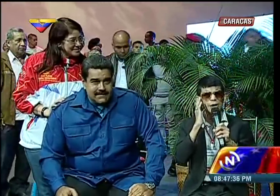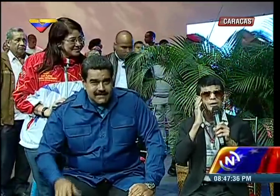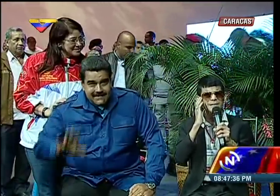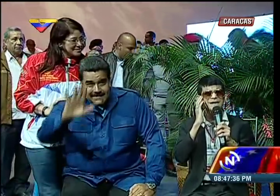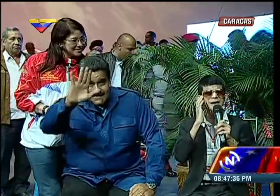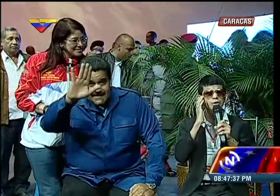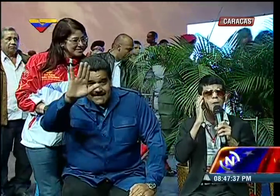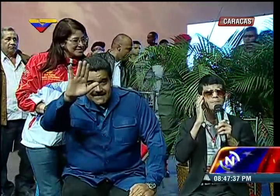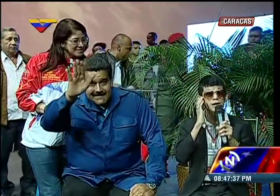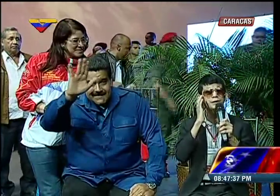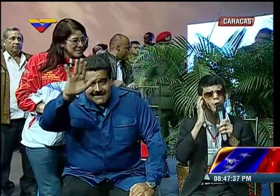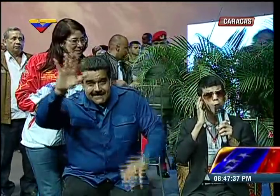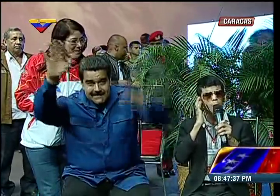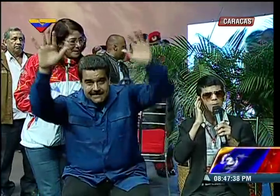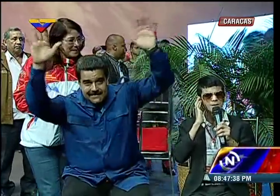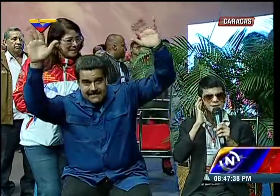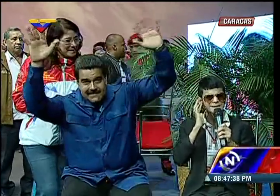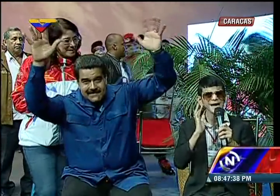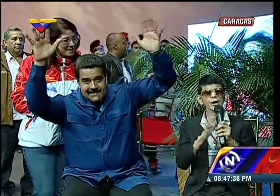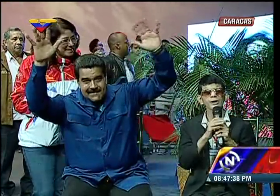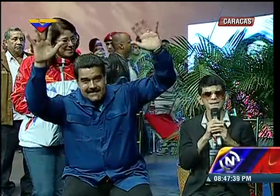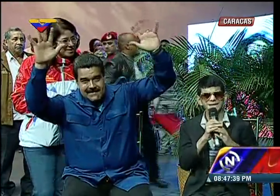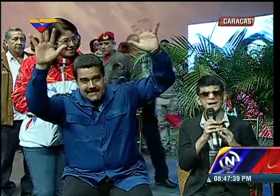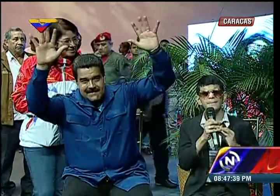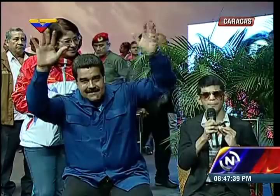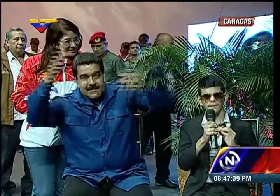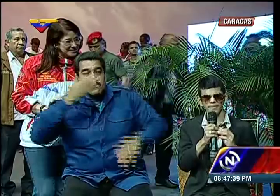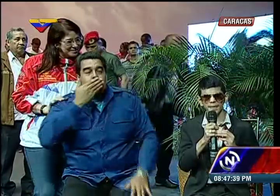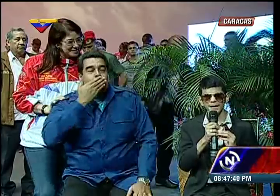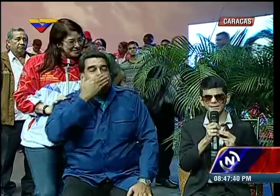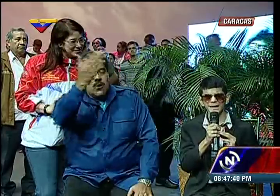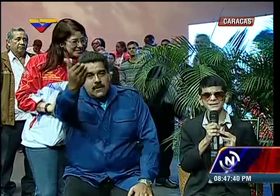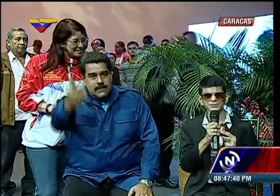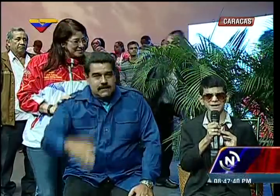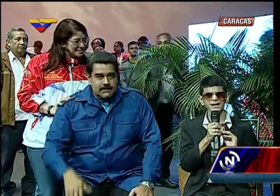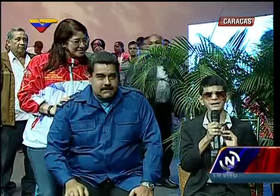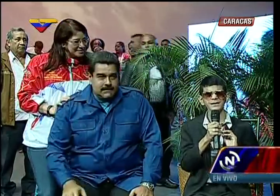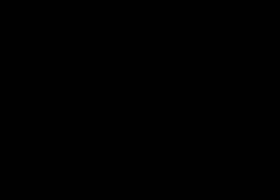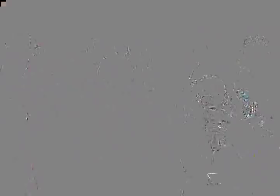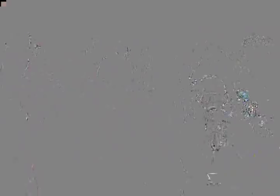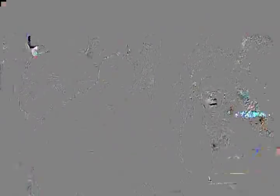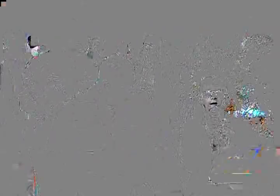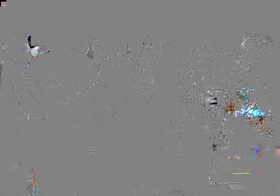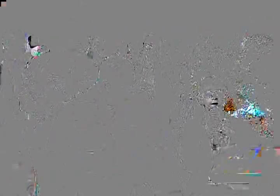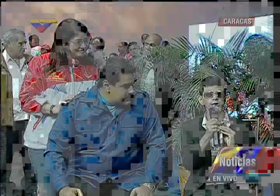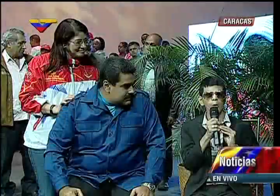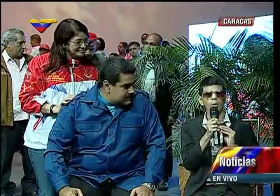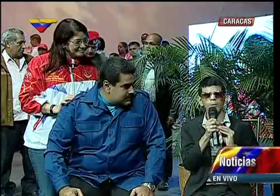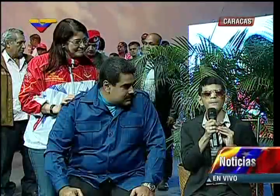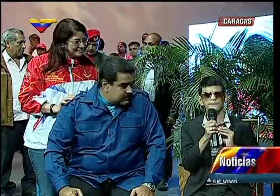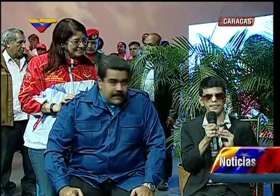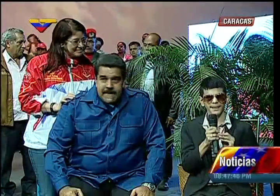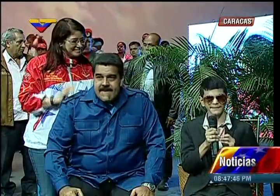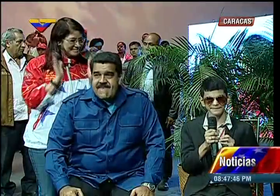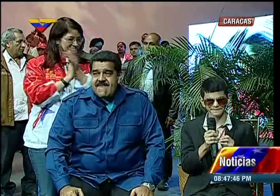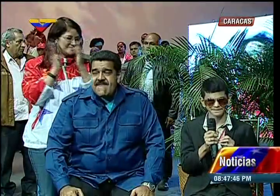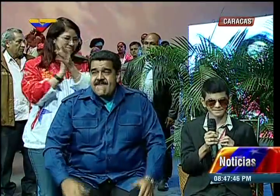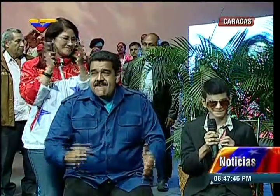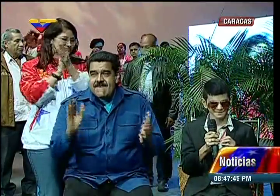patria, quiero que vengan conmigo. Quiero que sepan que el sol al terreno es divino.